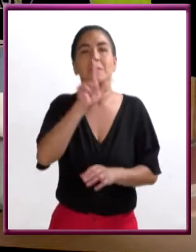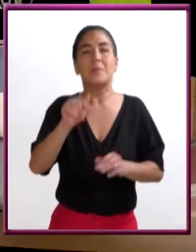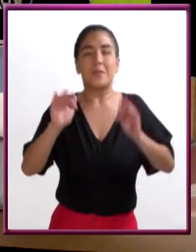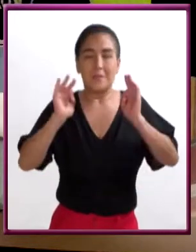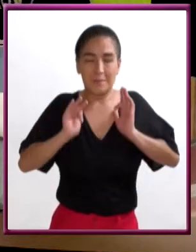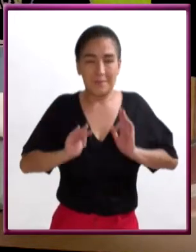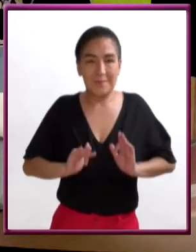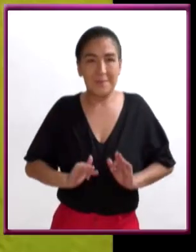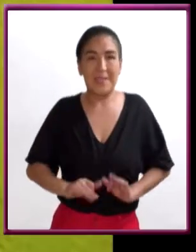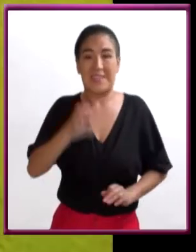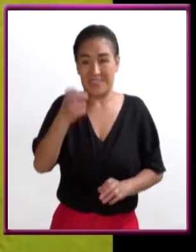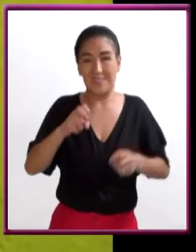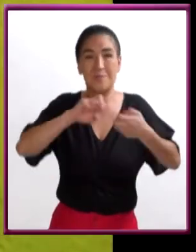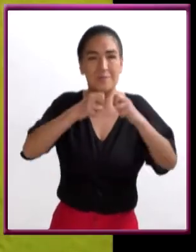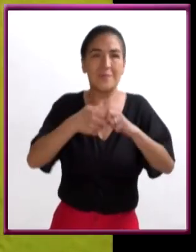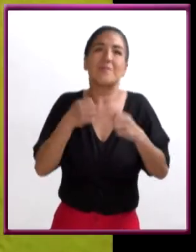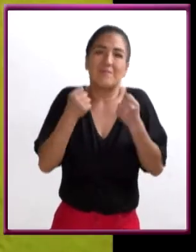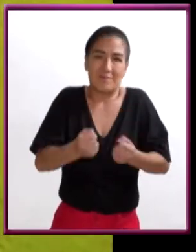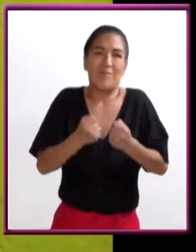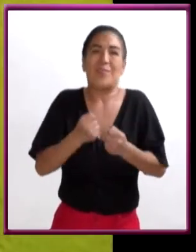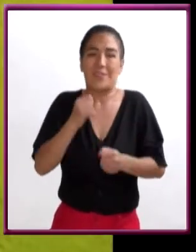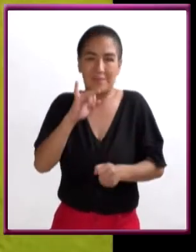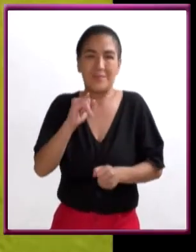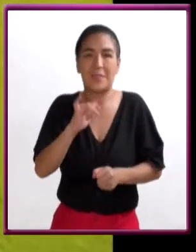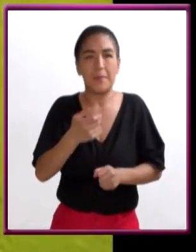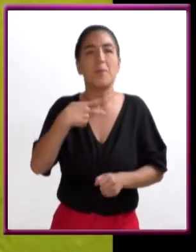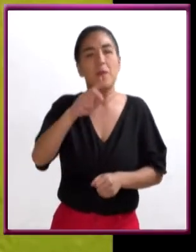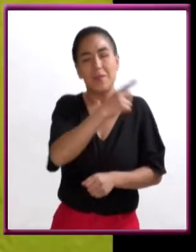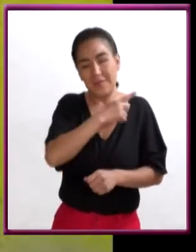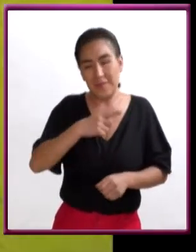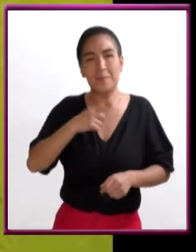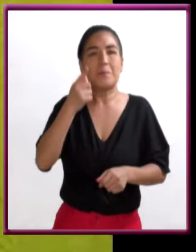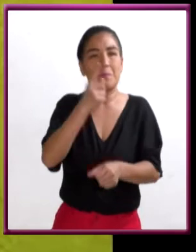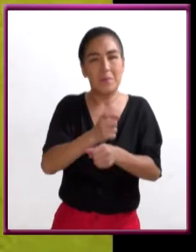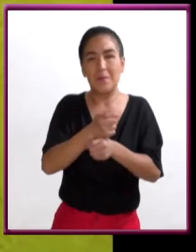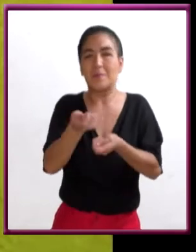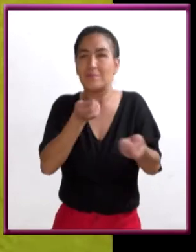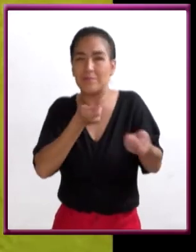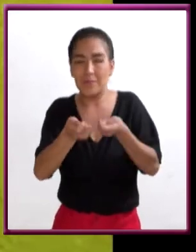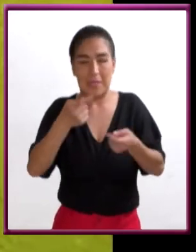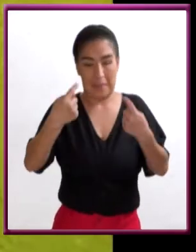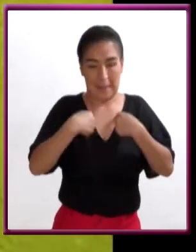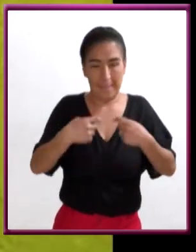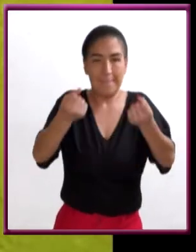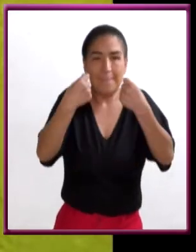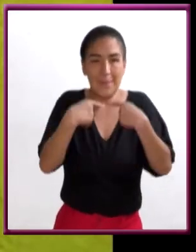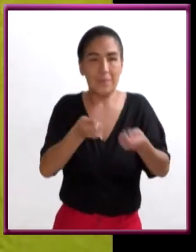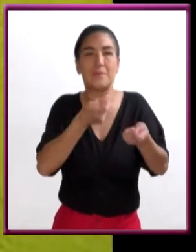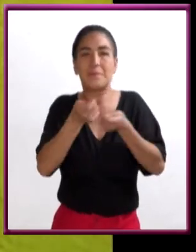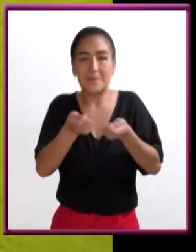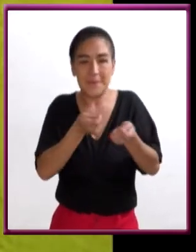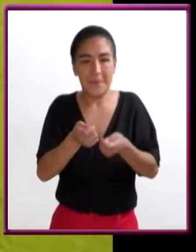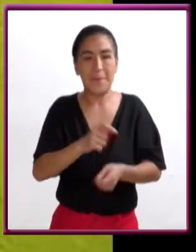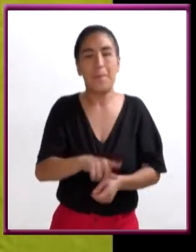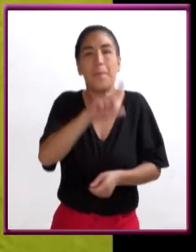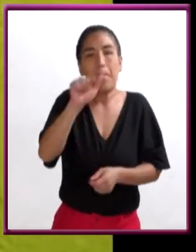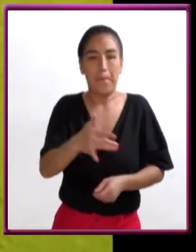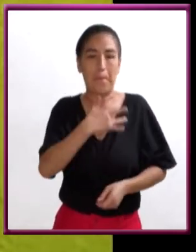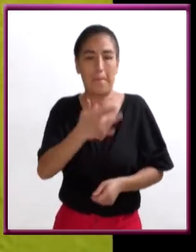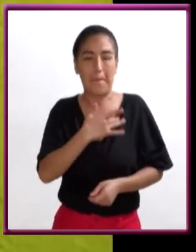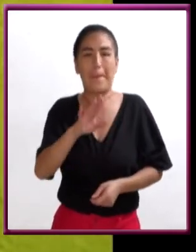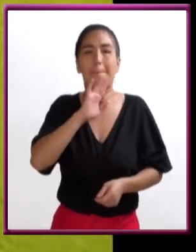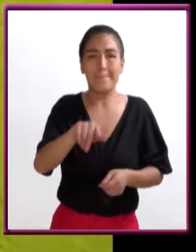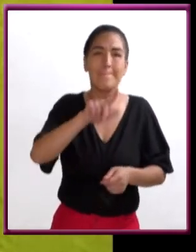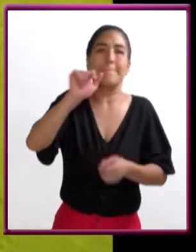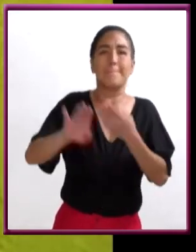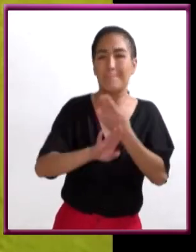muy grande. Y pues bueno, si finalmente después de intentar todo esto no logramos sentirnos mejor ni